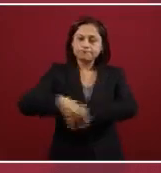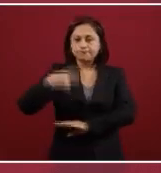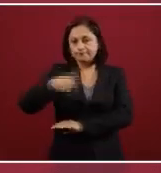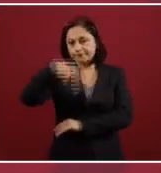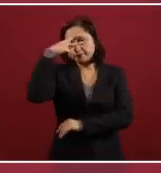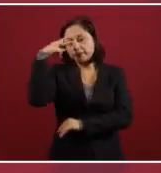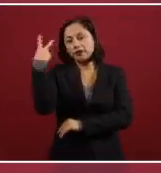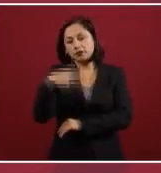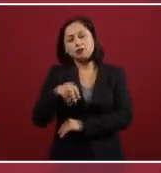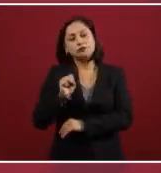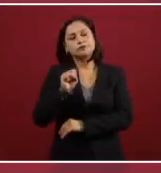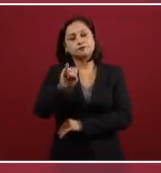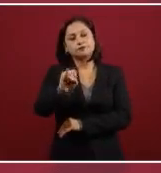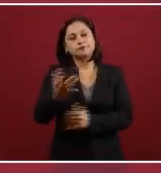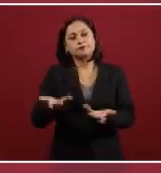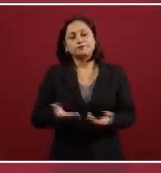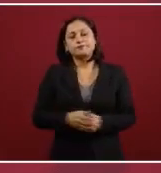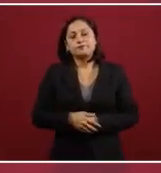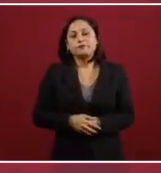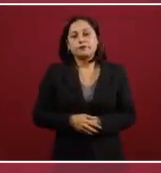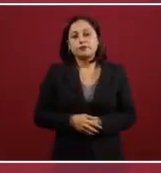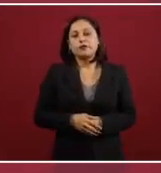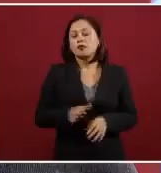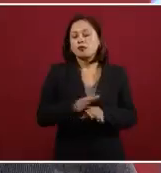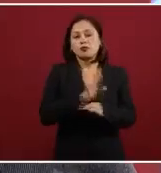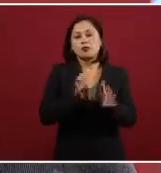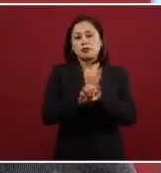En este caso,